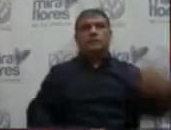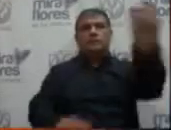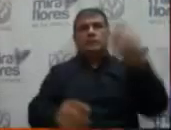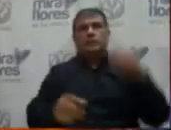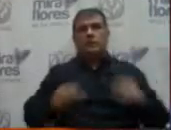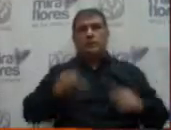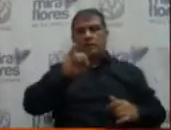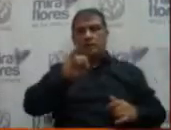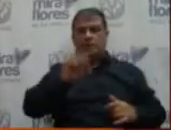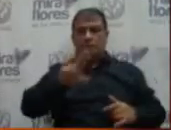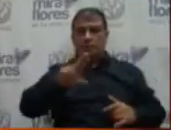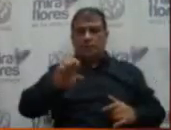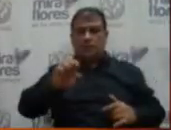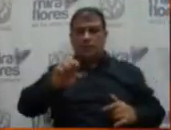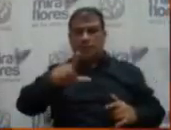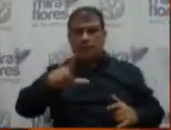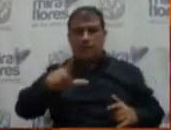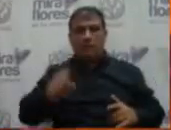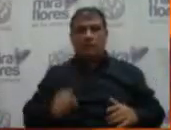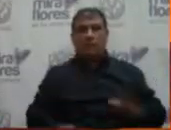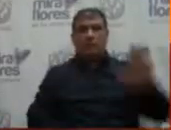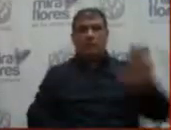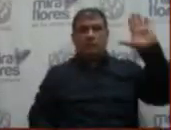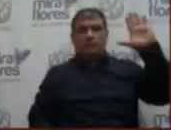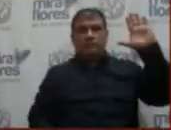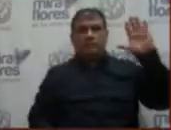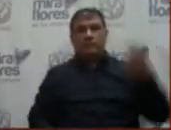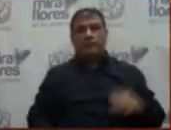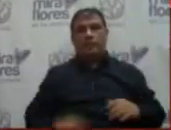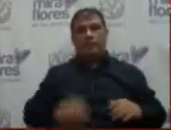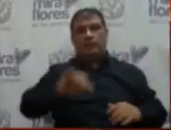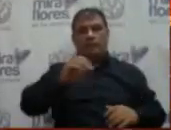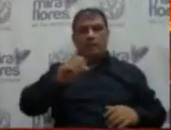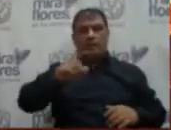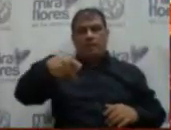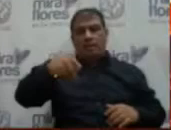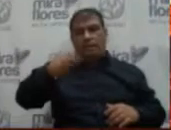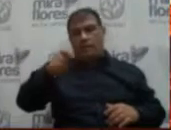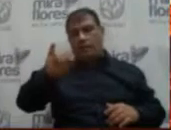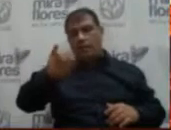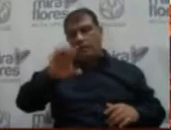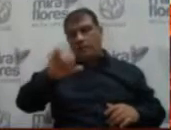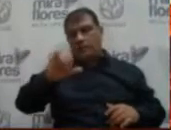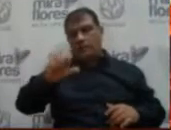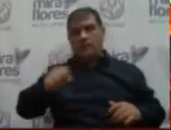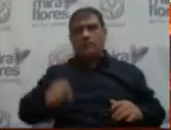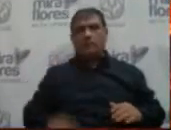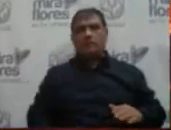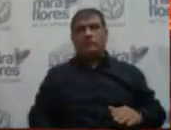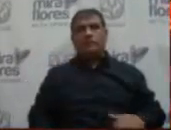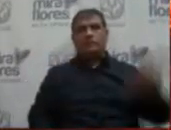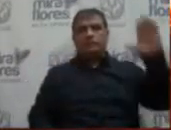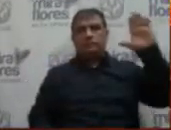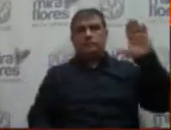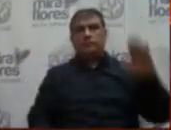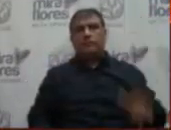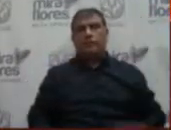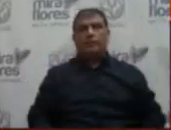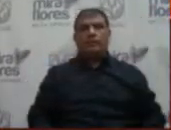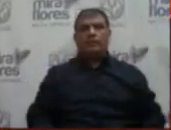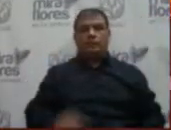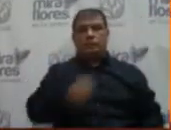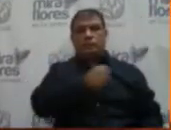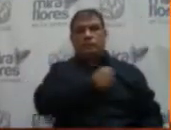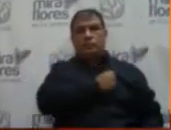Señor Israel Orlando Acuña Huoncoquis. Presente. Señora Patricia María del Río Jiménez de Olavide. Presente.